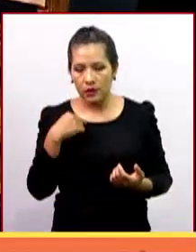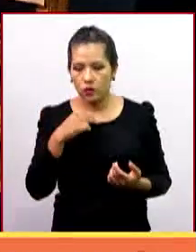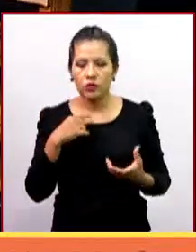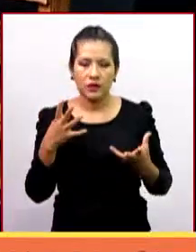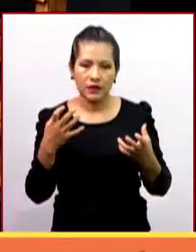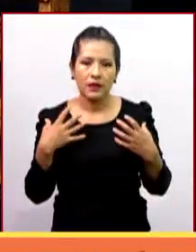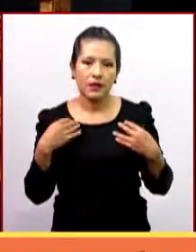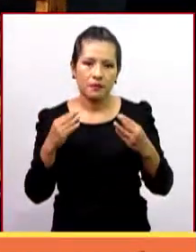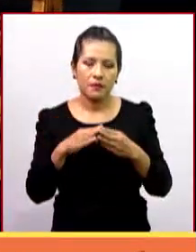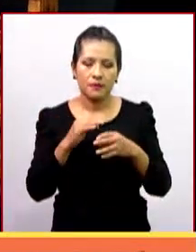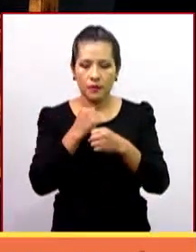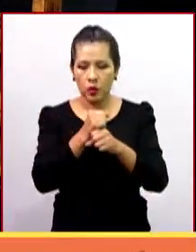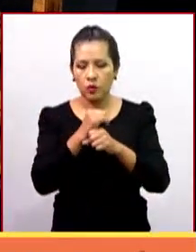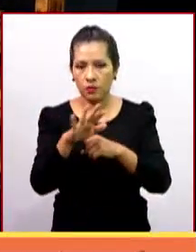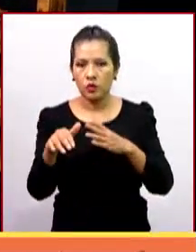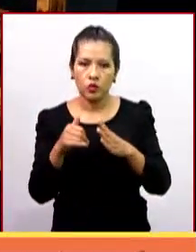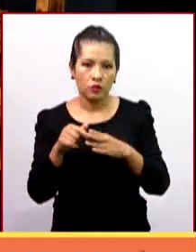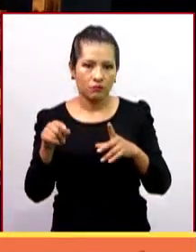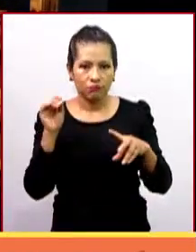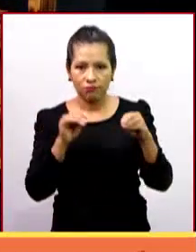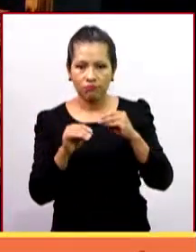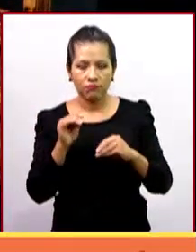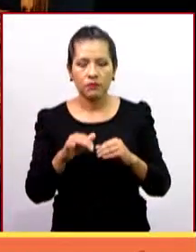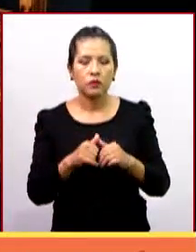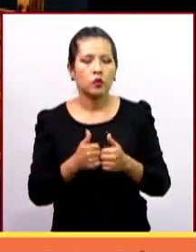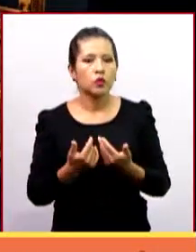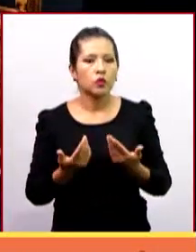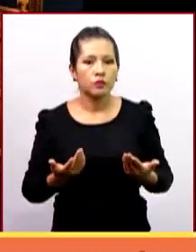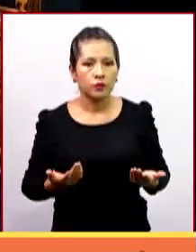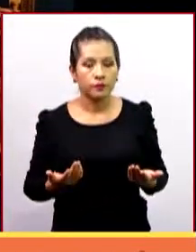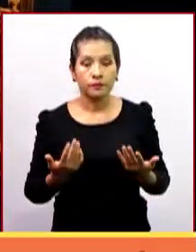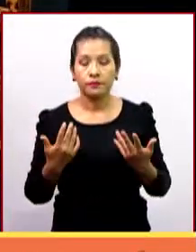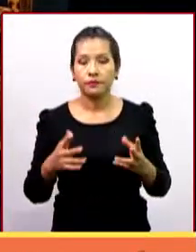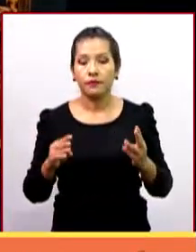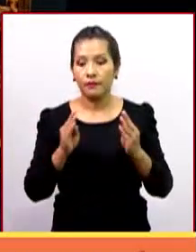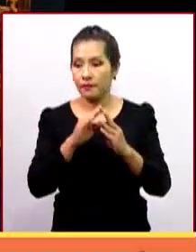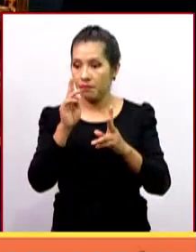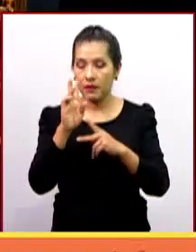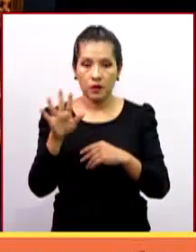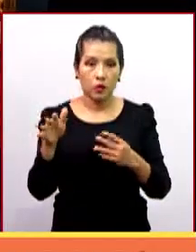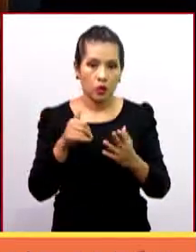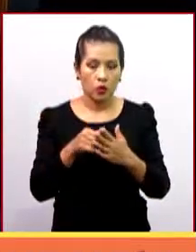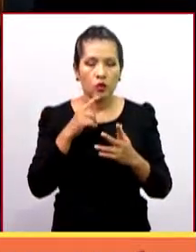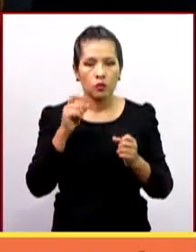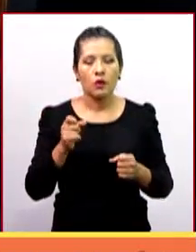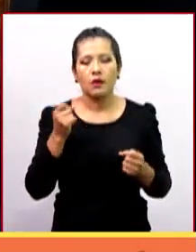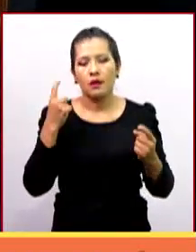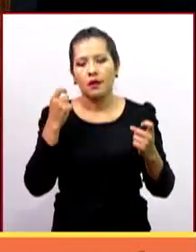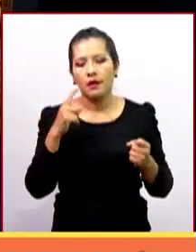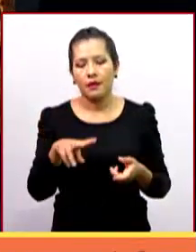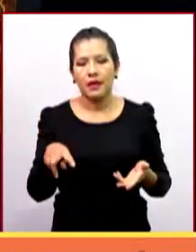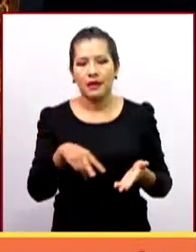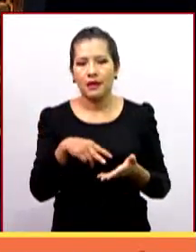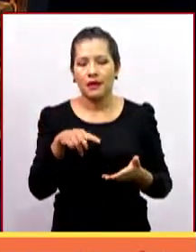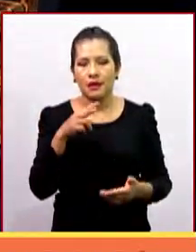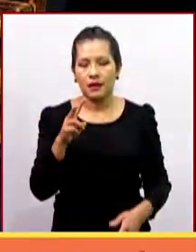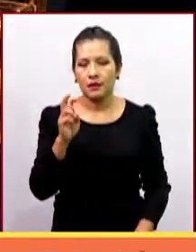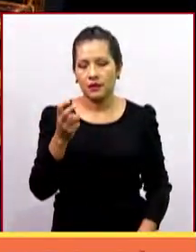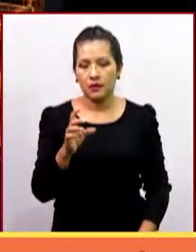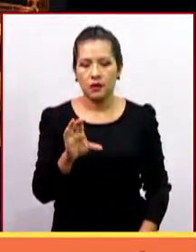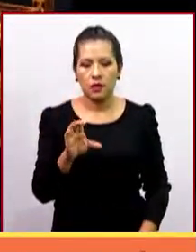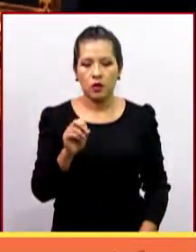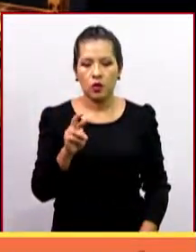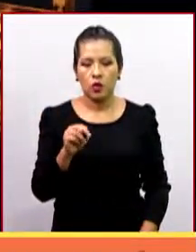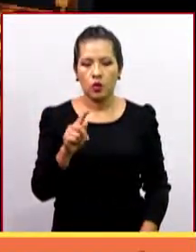ya nos vas a contar? Y para que la gente entienda también un poquitito, ¿por qué danza contemporánea? ¿Qué es lo que